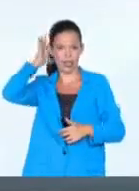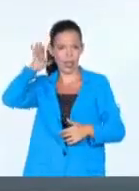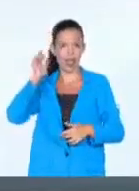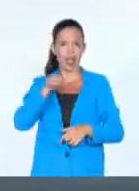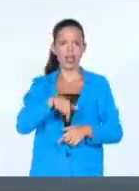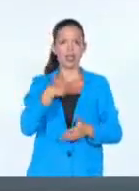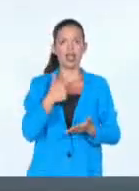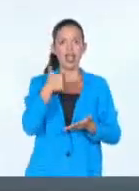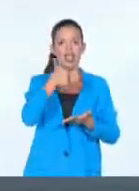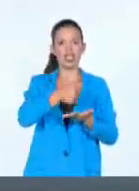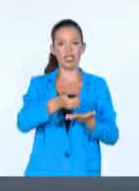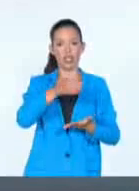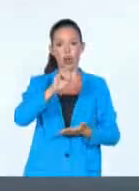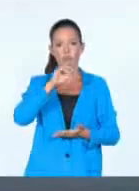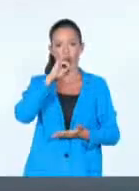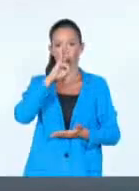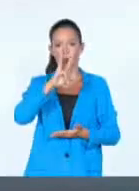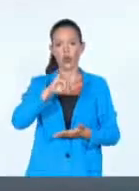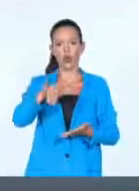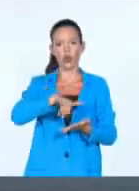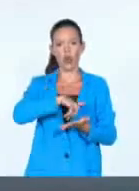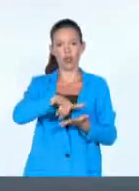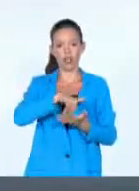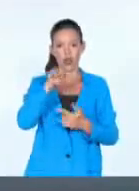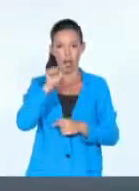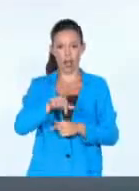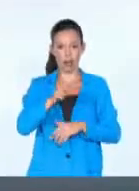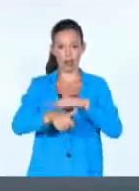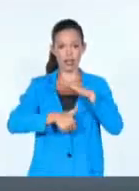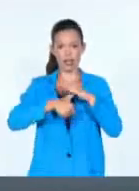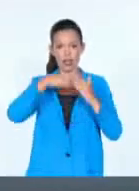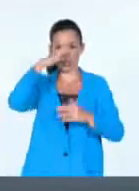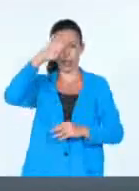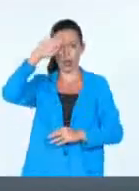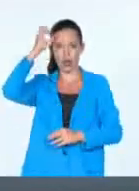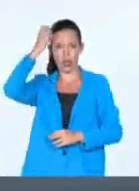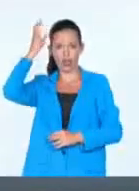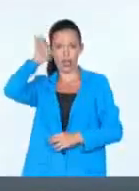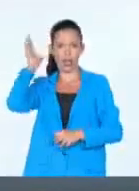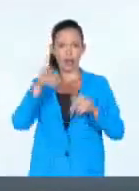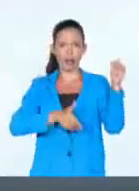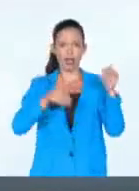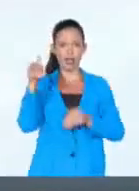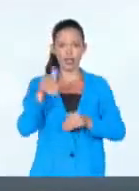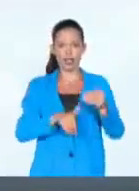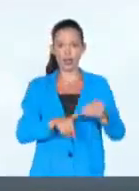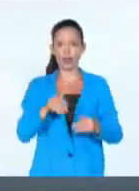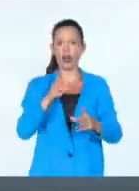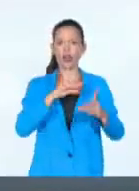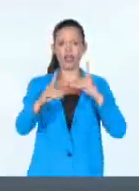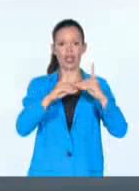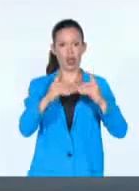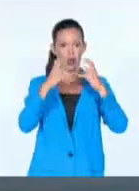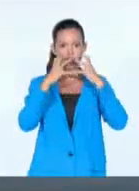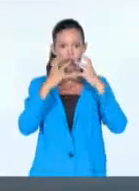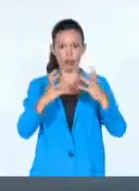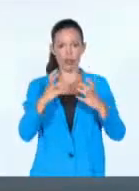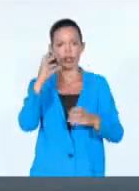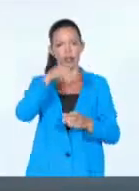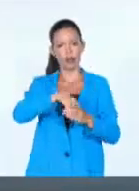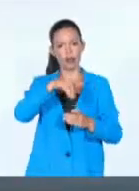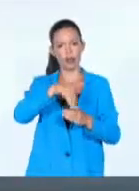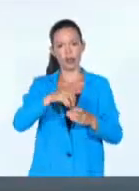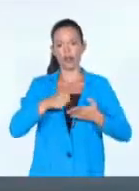de Naciones Unidas en Nueva York. Díaz-Canel participó en el diálogo de alto nivel sobre financiación para el desarrollo en representación del Grupo de